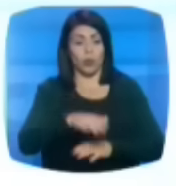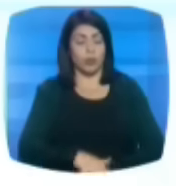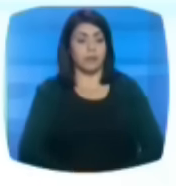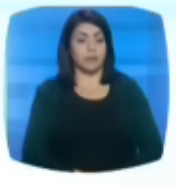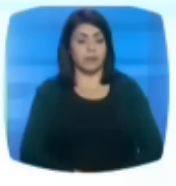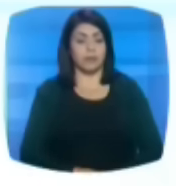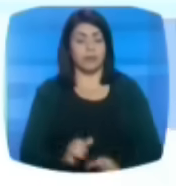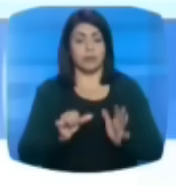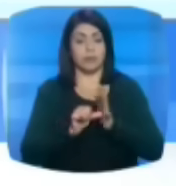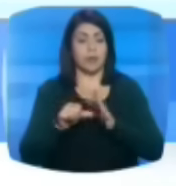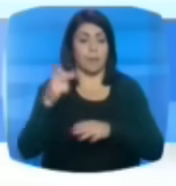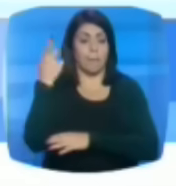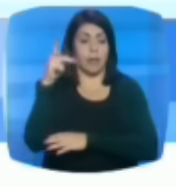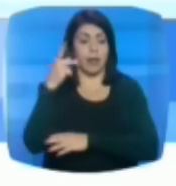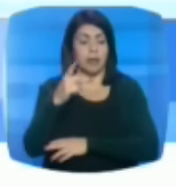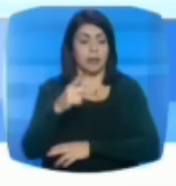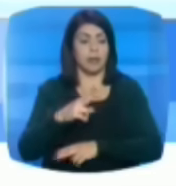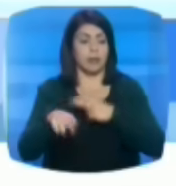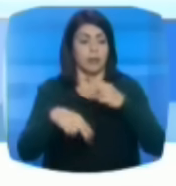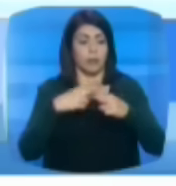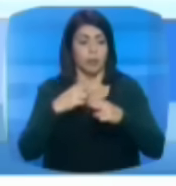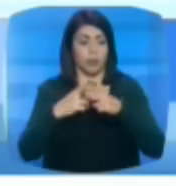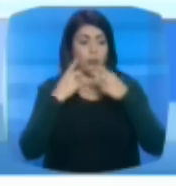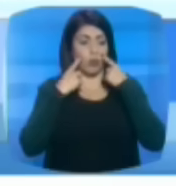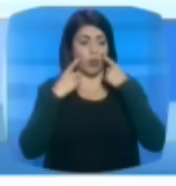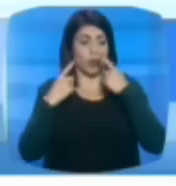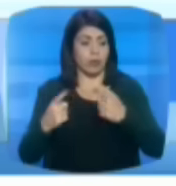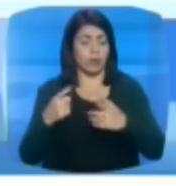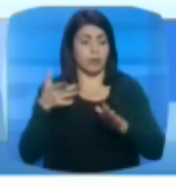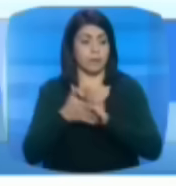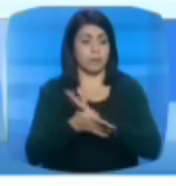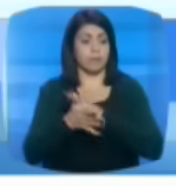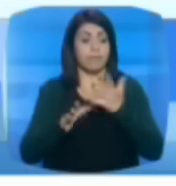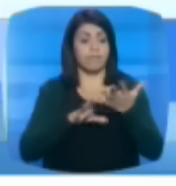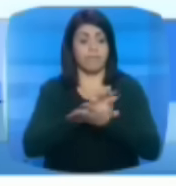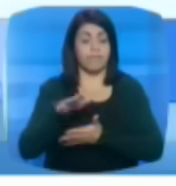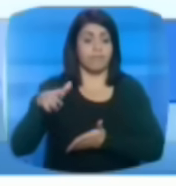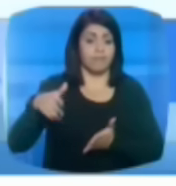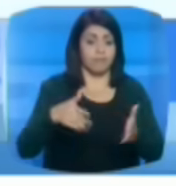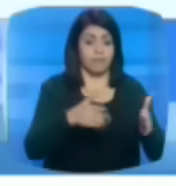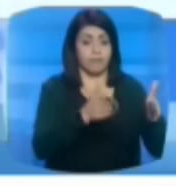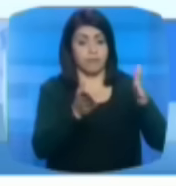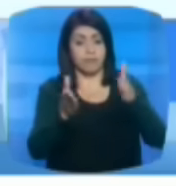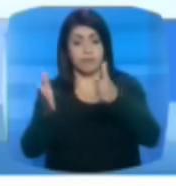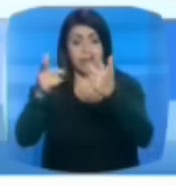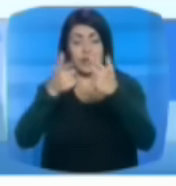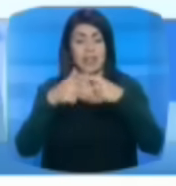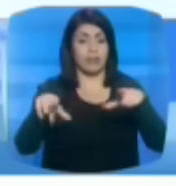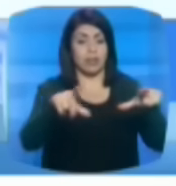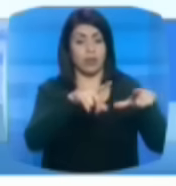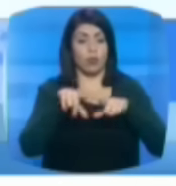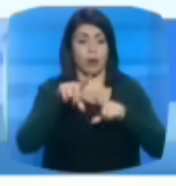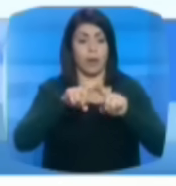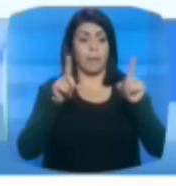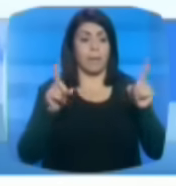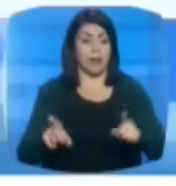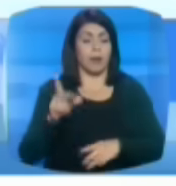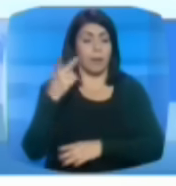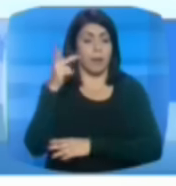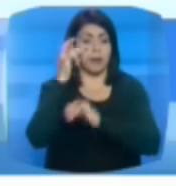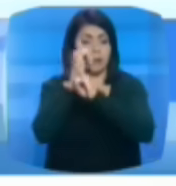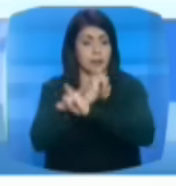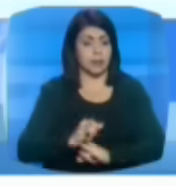Canguilón en la parroquia de Puerto Cumarego, lo que afectó la vialidad en varios de los sectores. Mientras tanto, en la